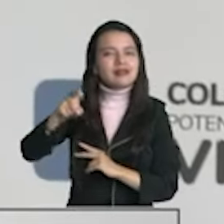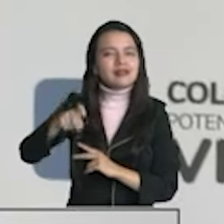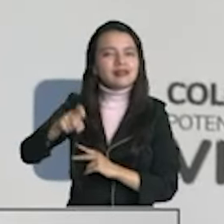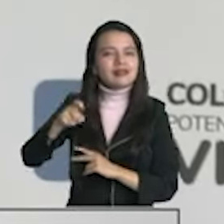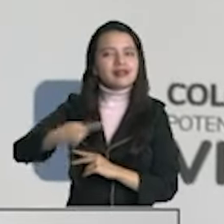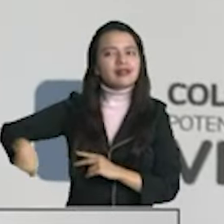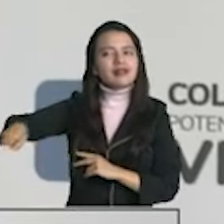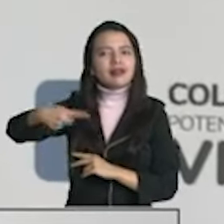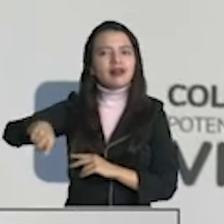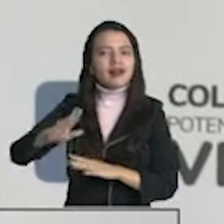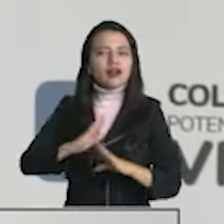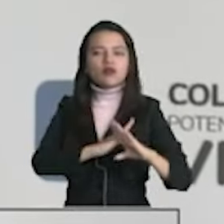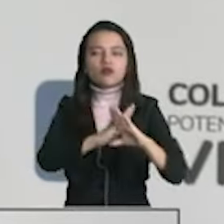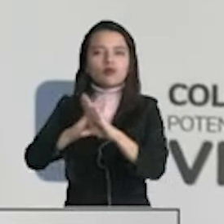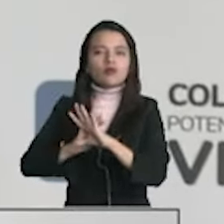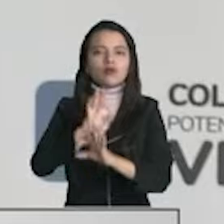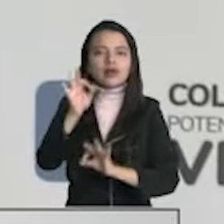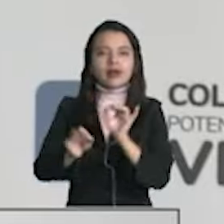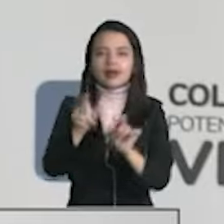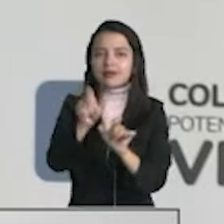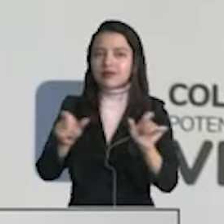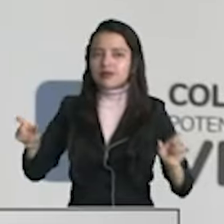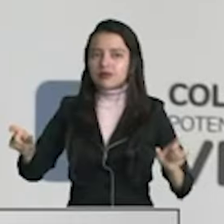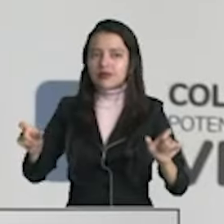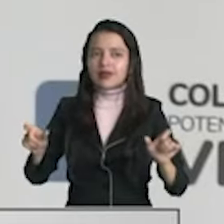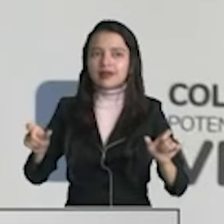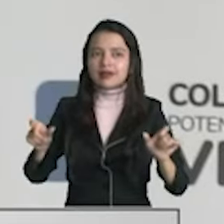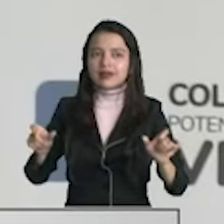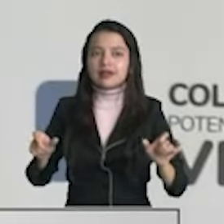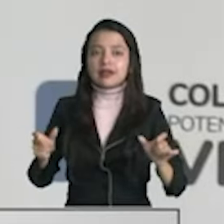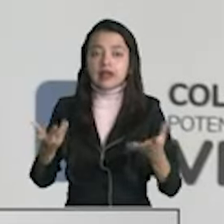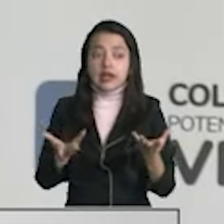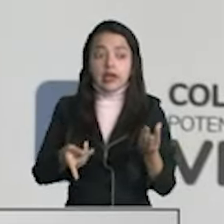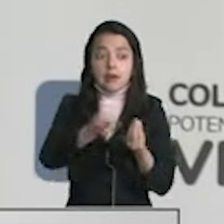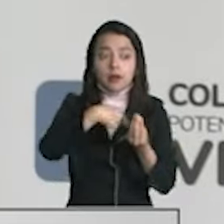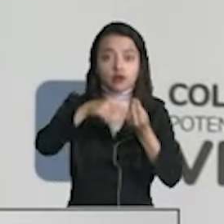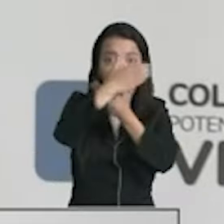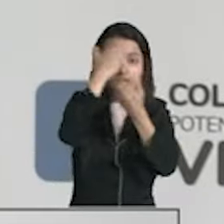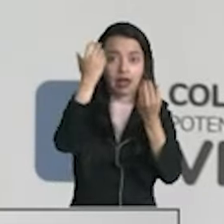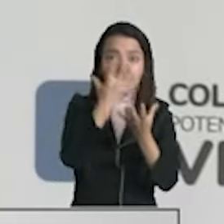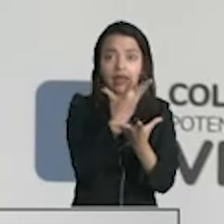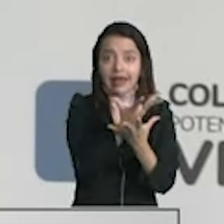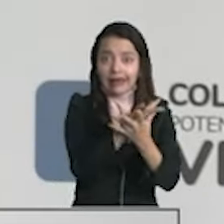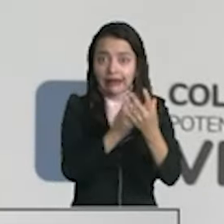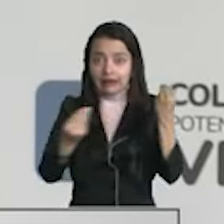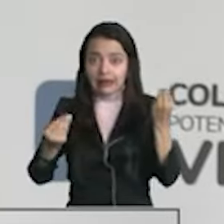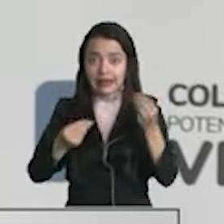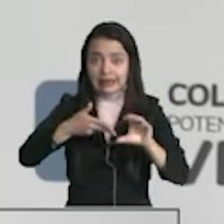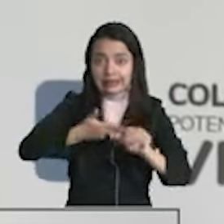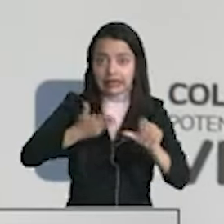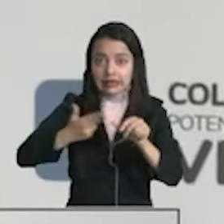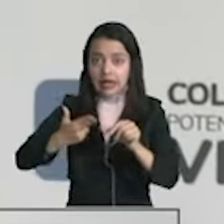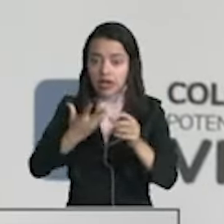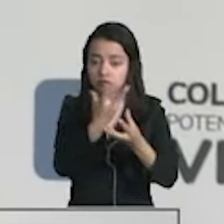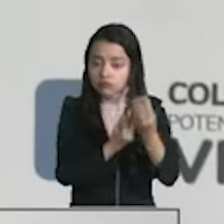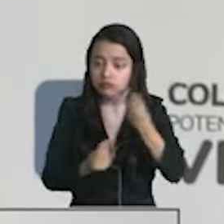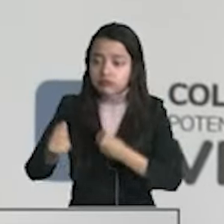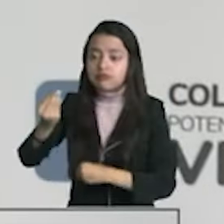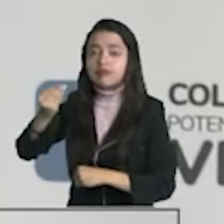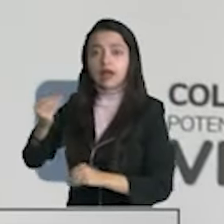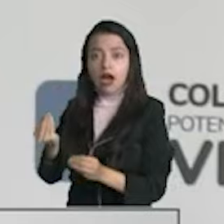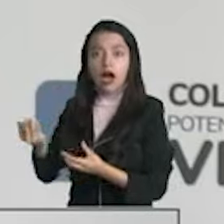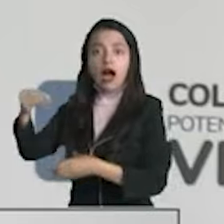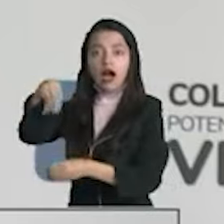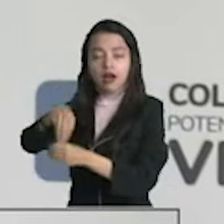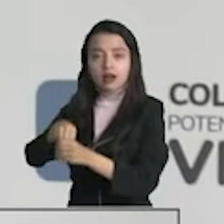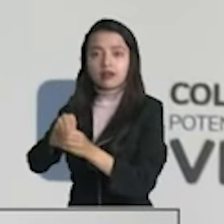de brindar seguridad social a los reincorporados como una garantía precisamente de reincorporación. Con posterioridad